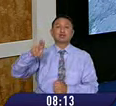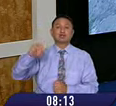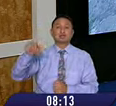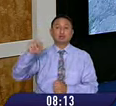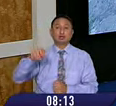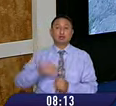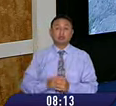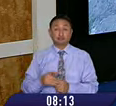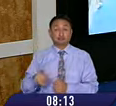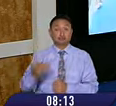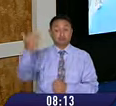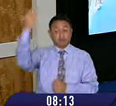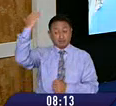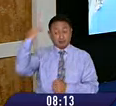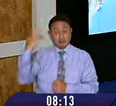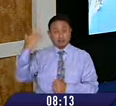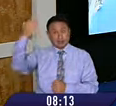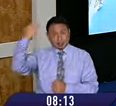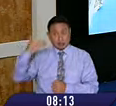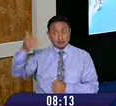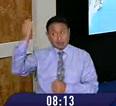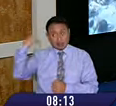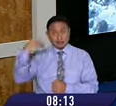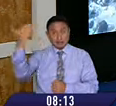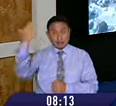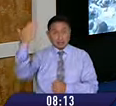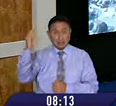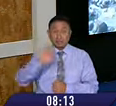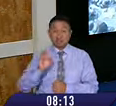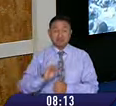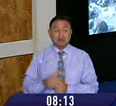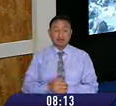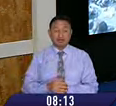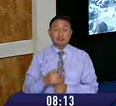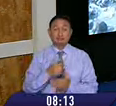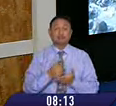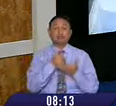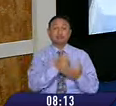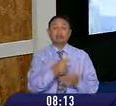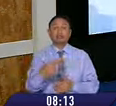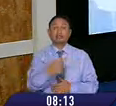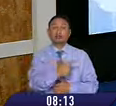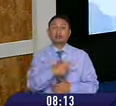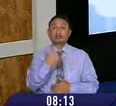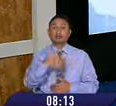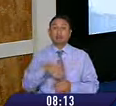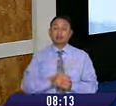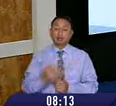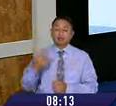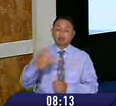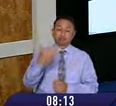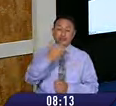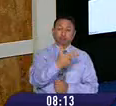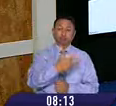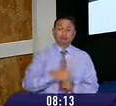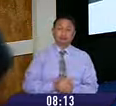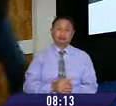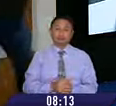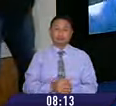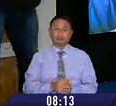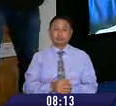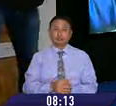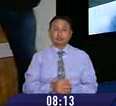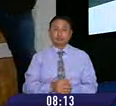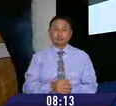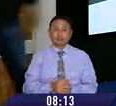Ni la alcaldía anterior, del anterior, han logrado ayudar esto. Los huecos que son permanentes, préstame mi